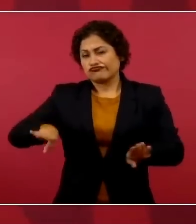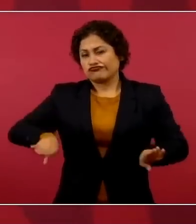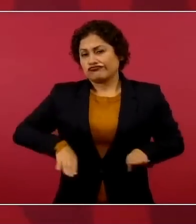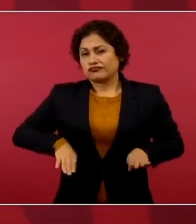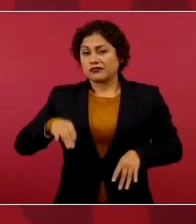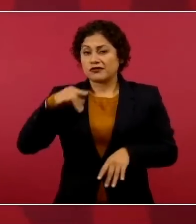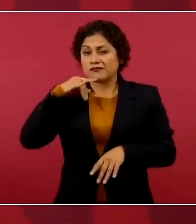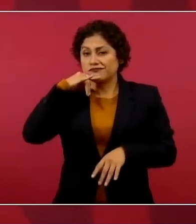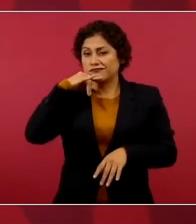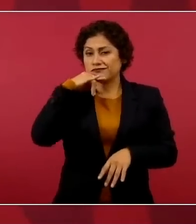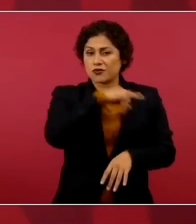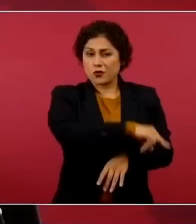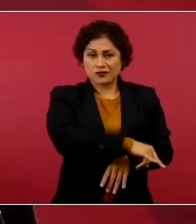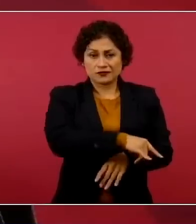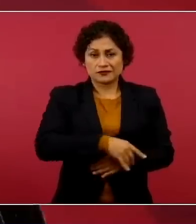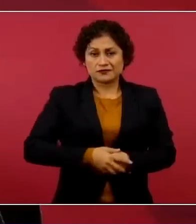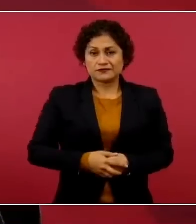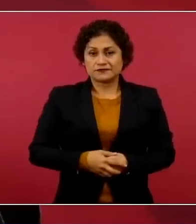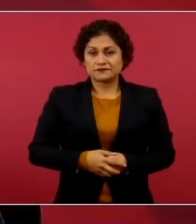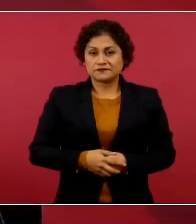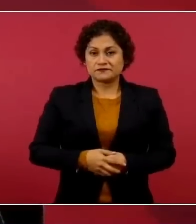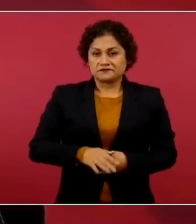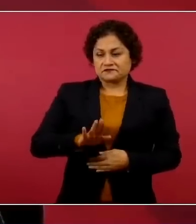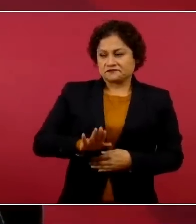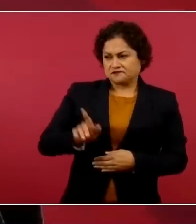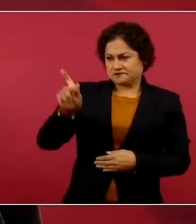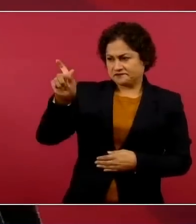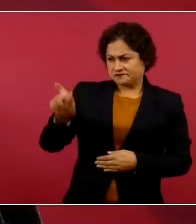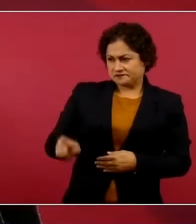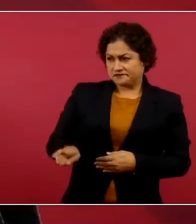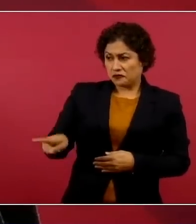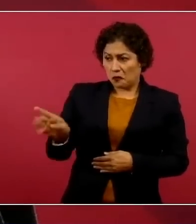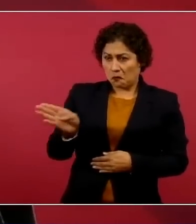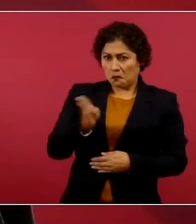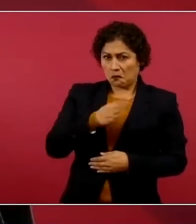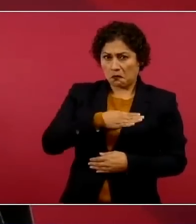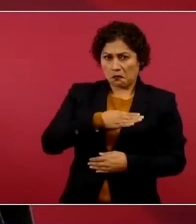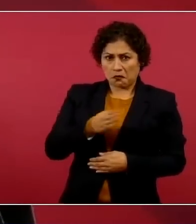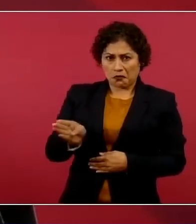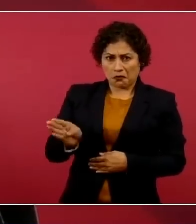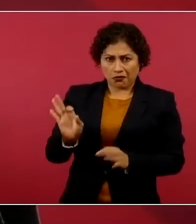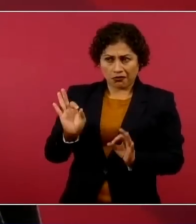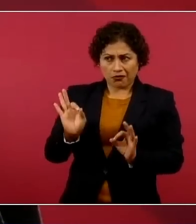porque en apariencia son gentes de bien,